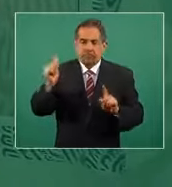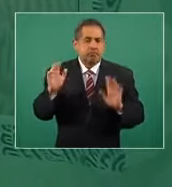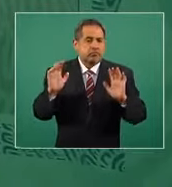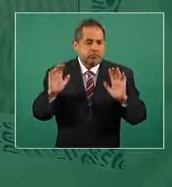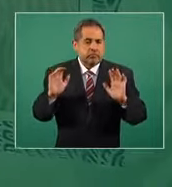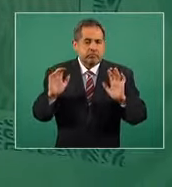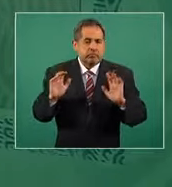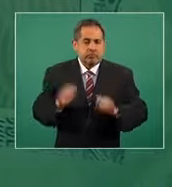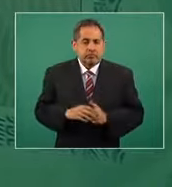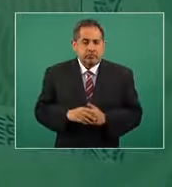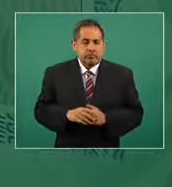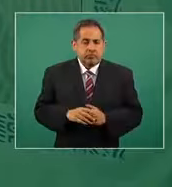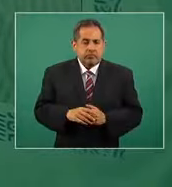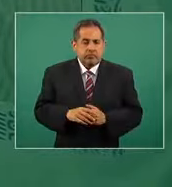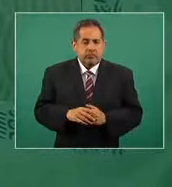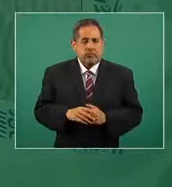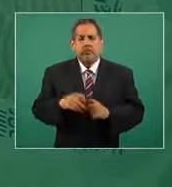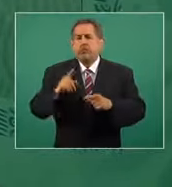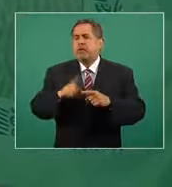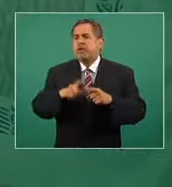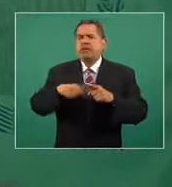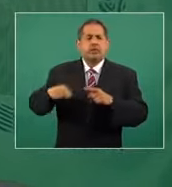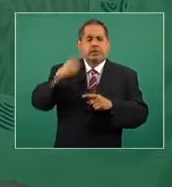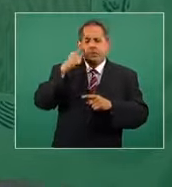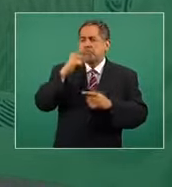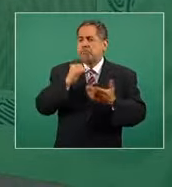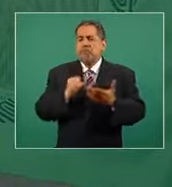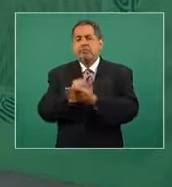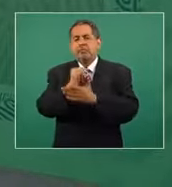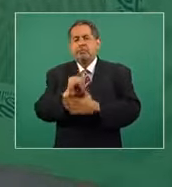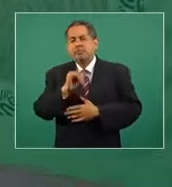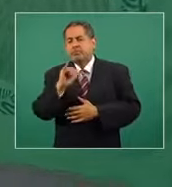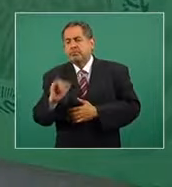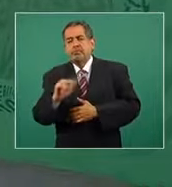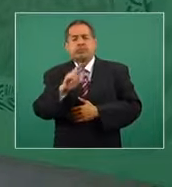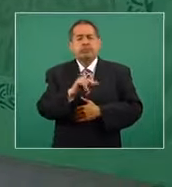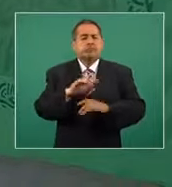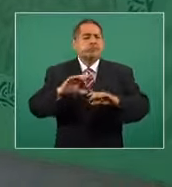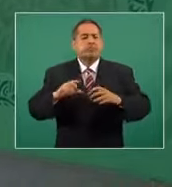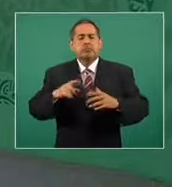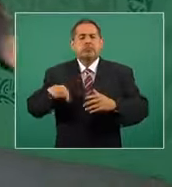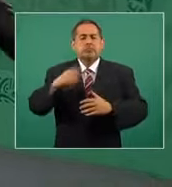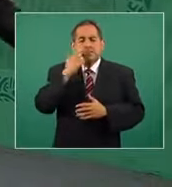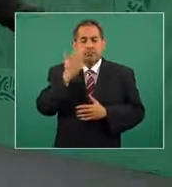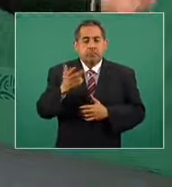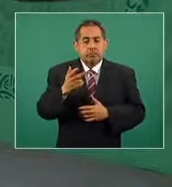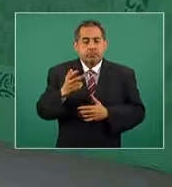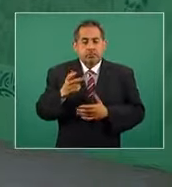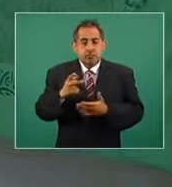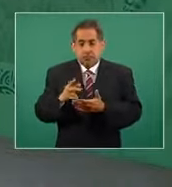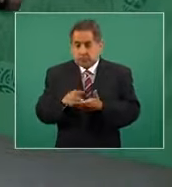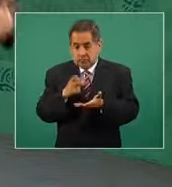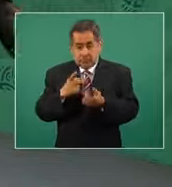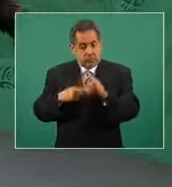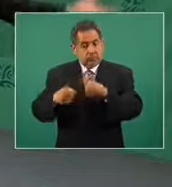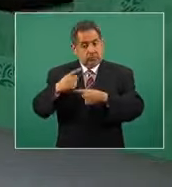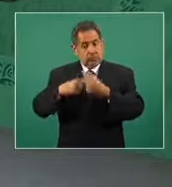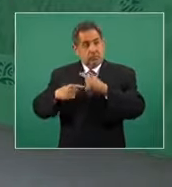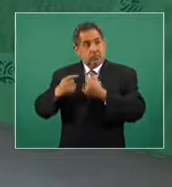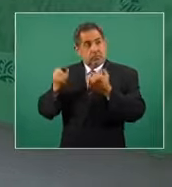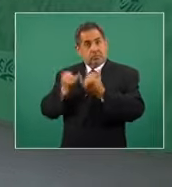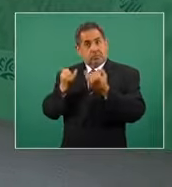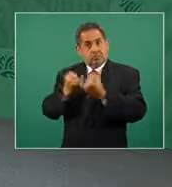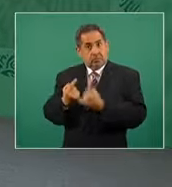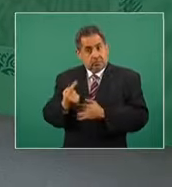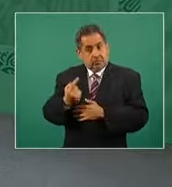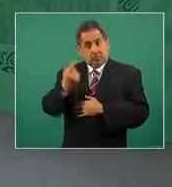¿Y quién va a decidir si quiere que regrese la